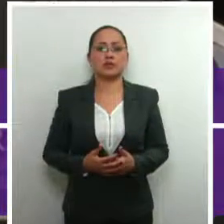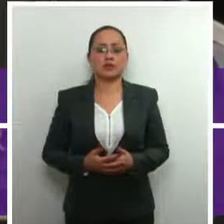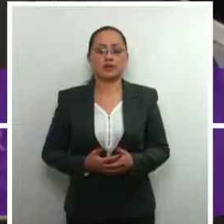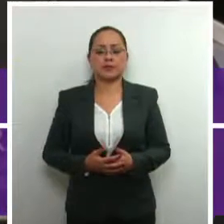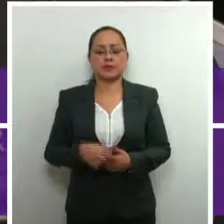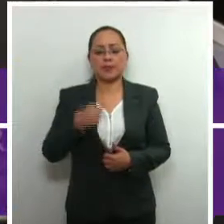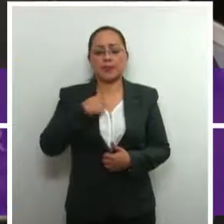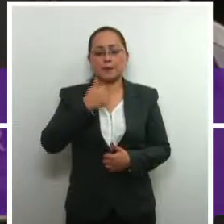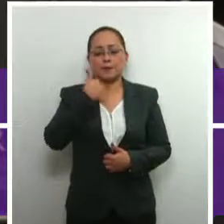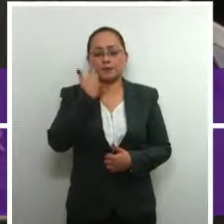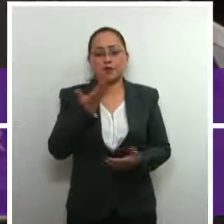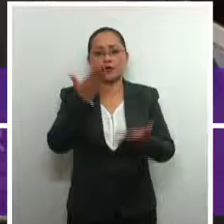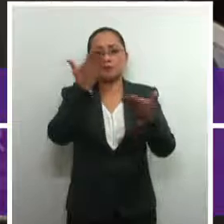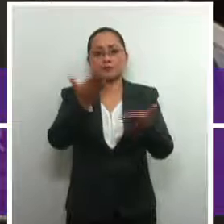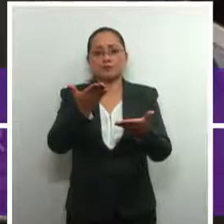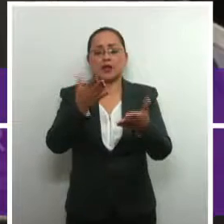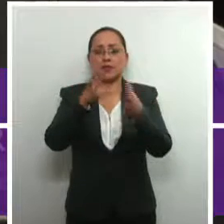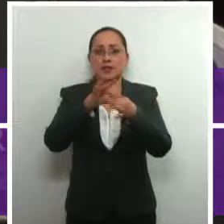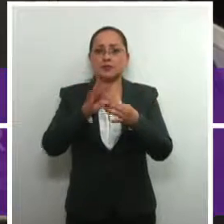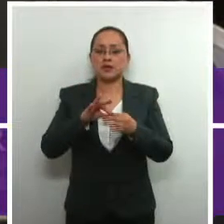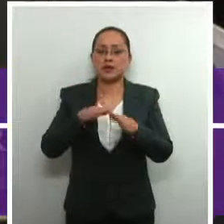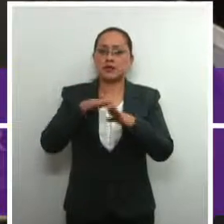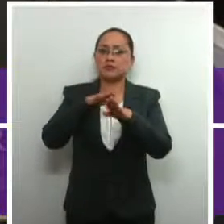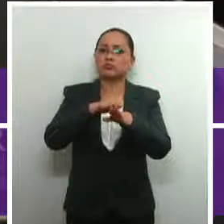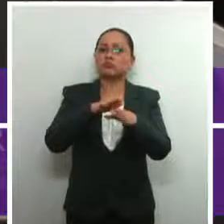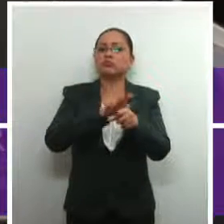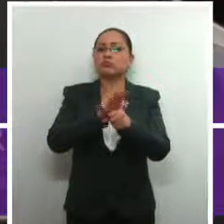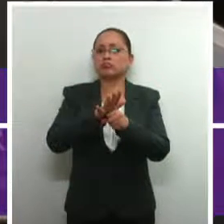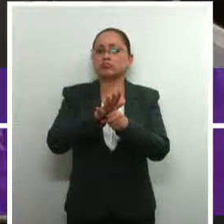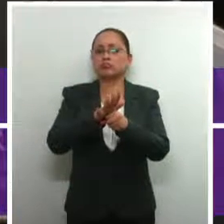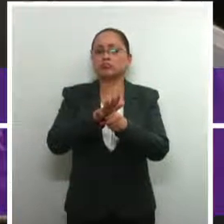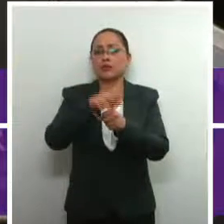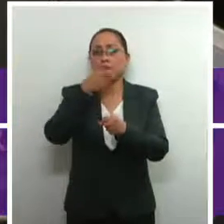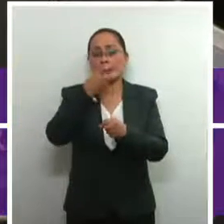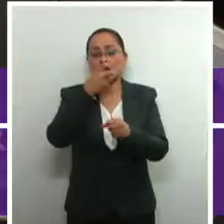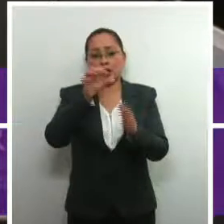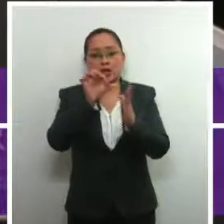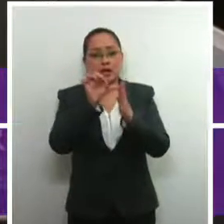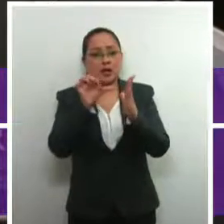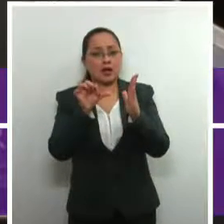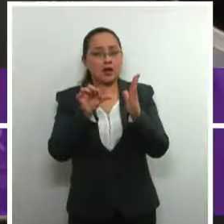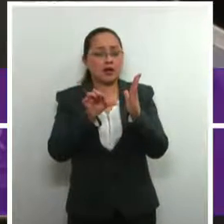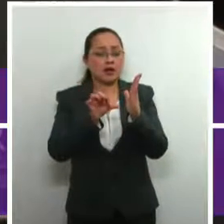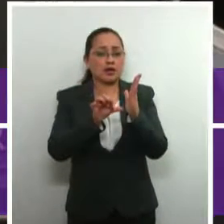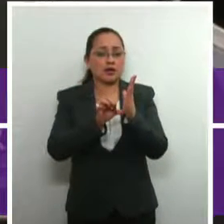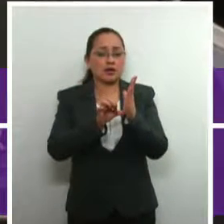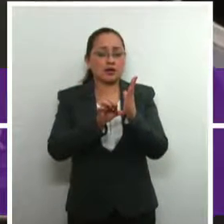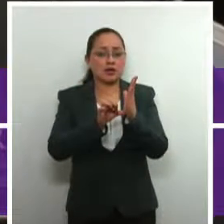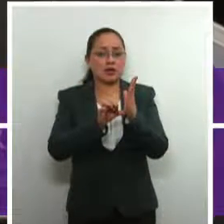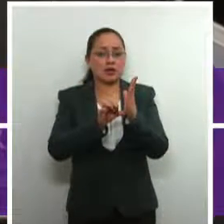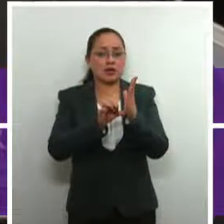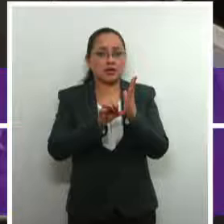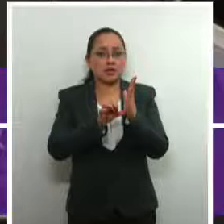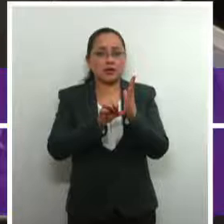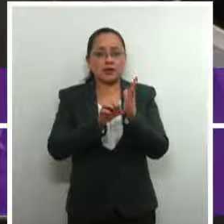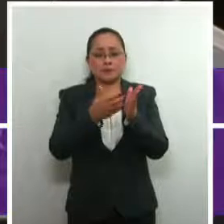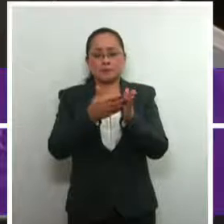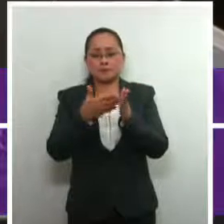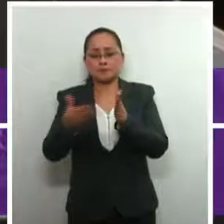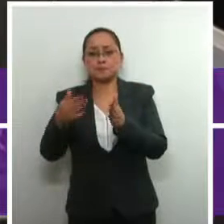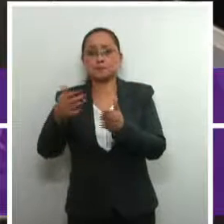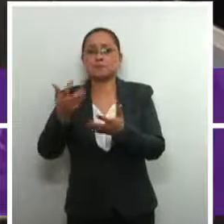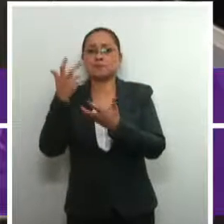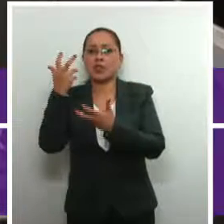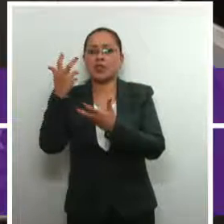Yo quisiera decir antes que nada que se trata de un artículo más aspiracional